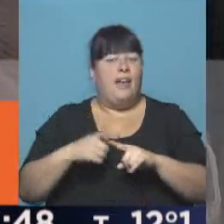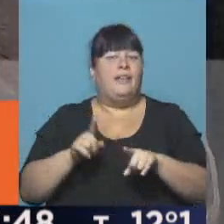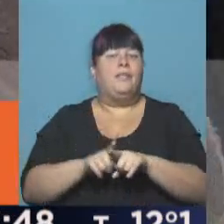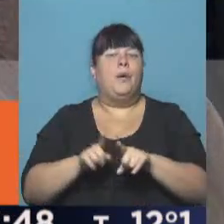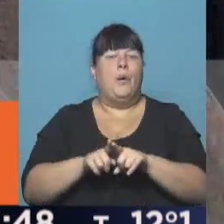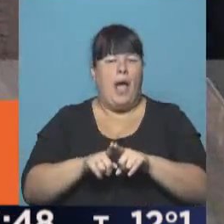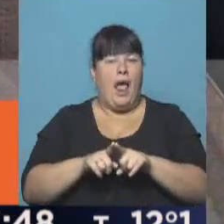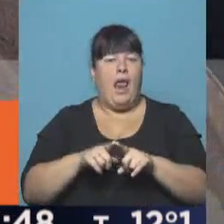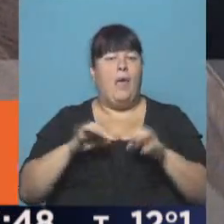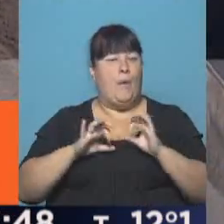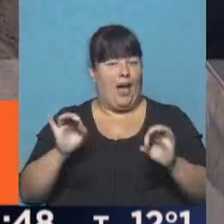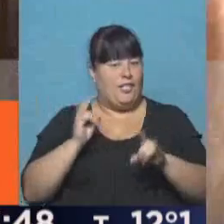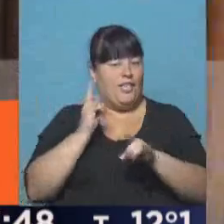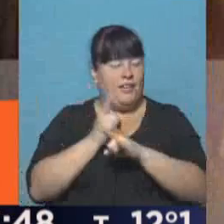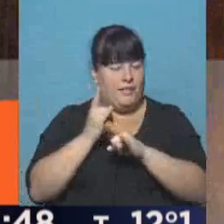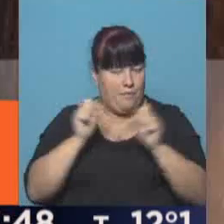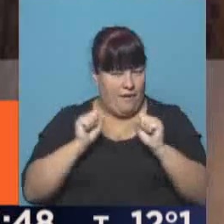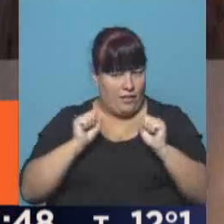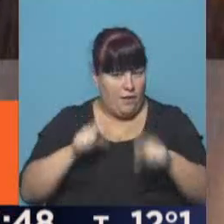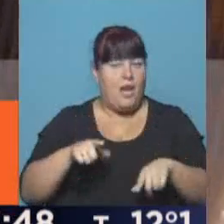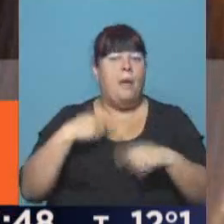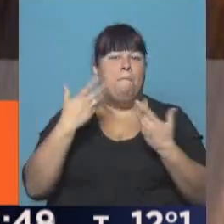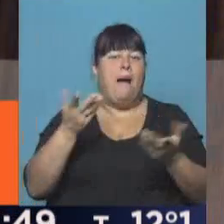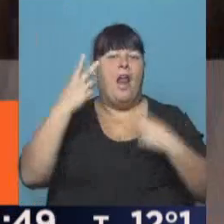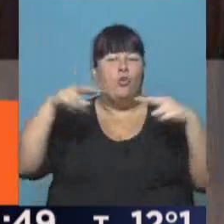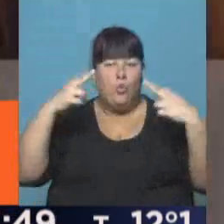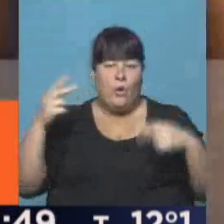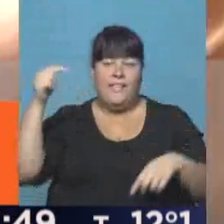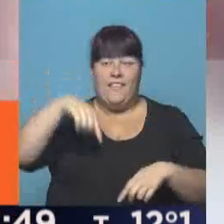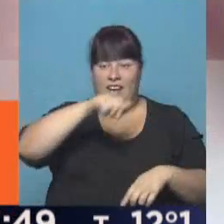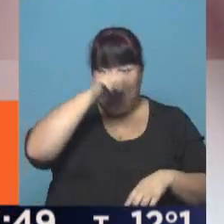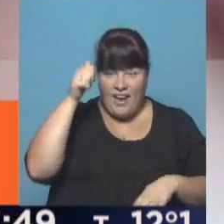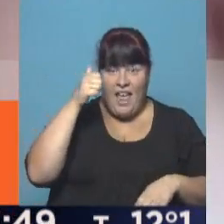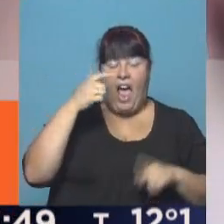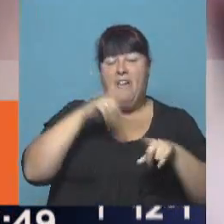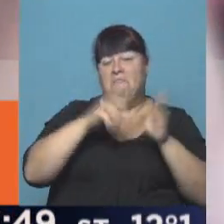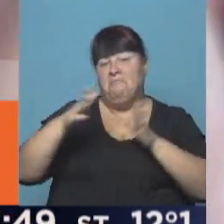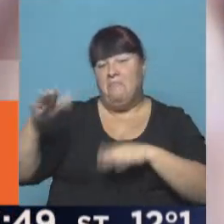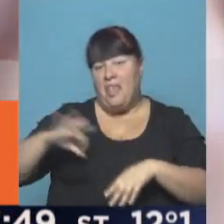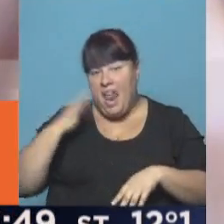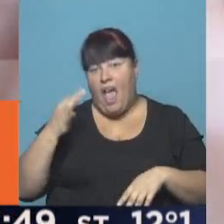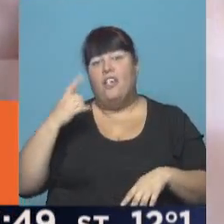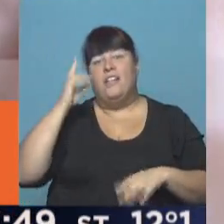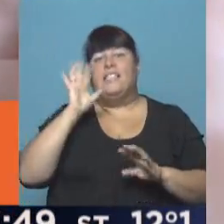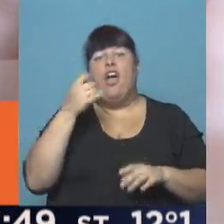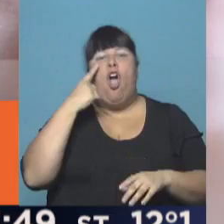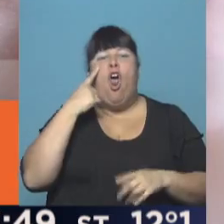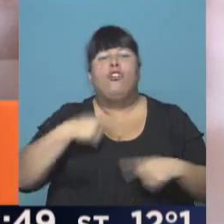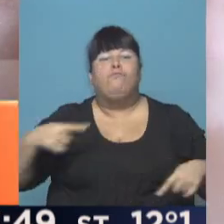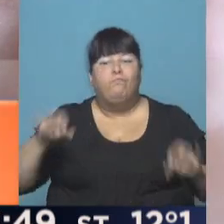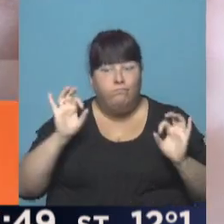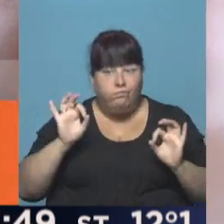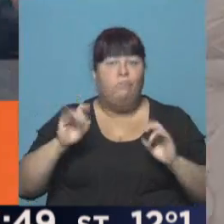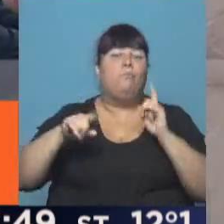que se hace en vacaciones de invierno, que es para brindarle al turista que viene en verano y en distintas épocas del año, que conozca nuestros